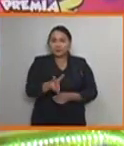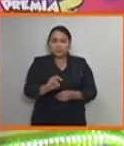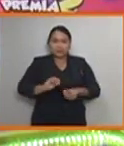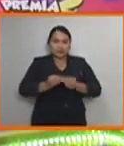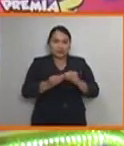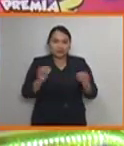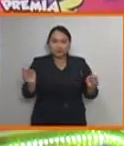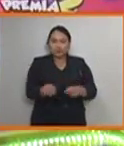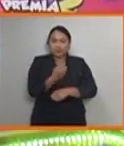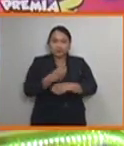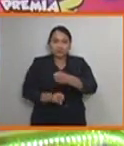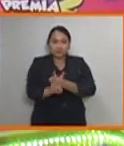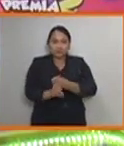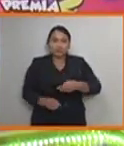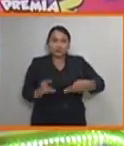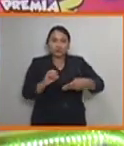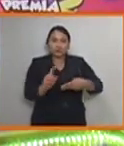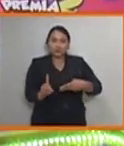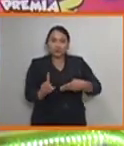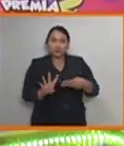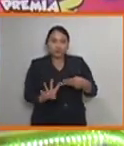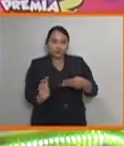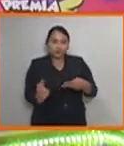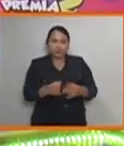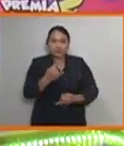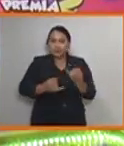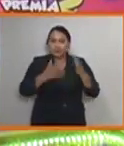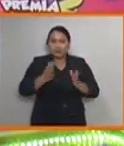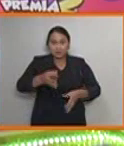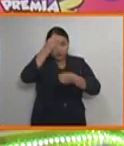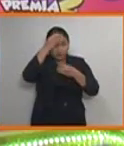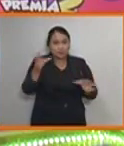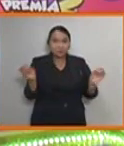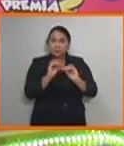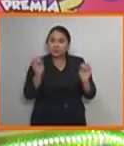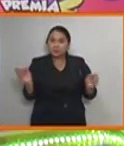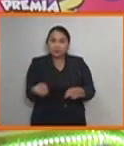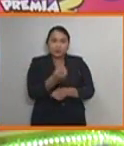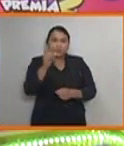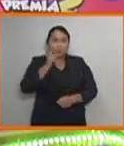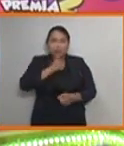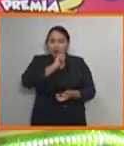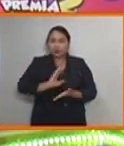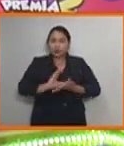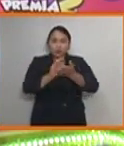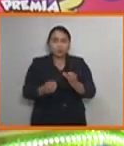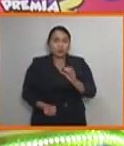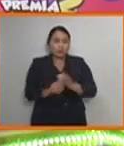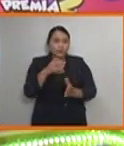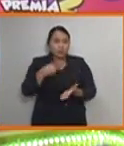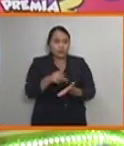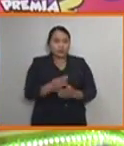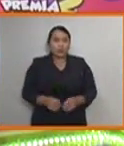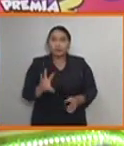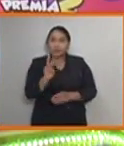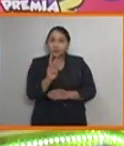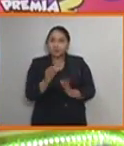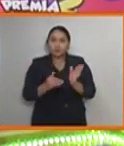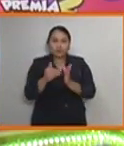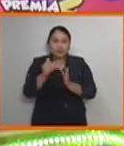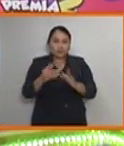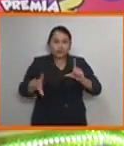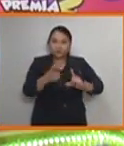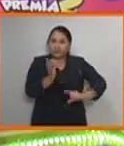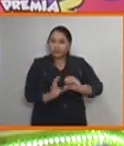premiados son el 01 y el 47. Jugador, te comento que no hubo ganador para nuestro Loto Super Premio y su nuevo monto está en 16 millones de lempiras con tu jugada